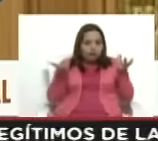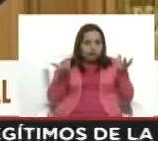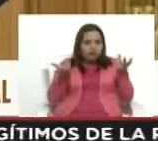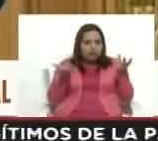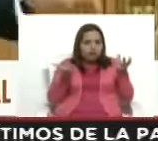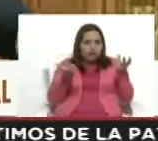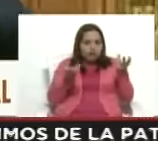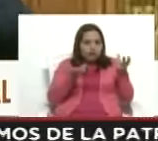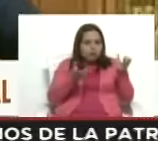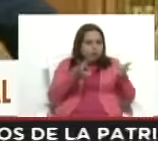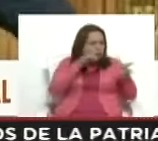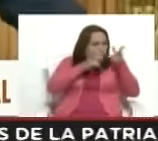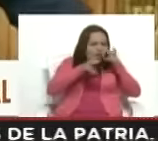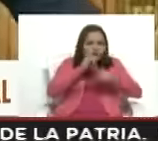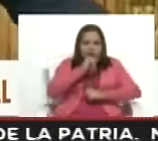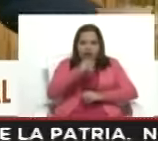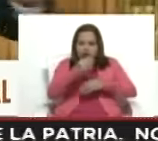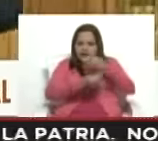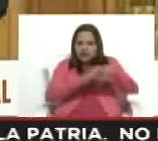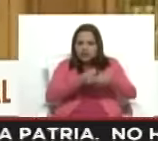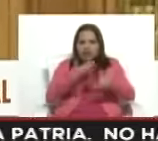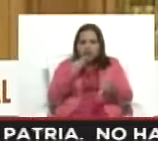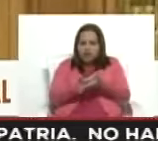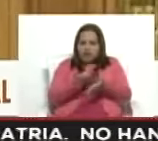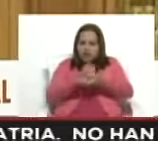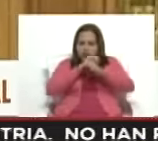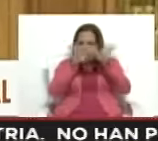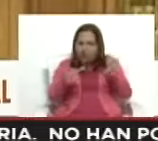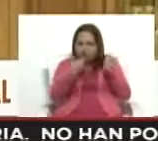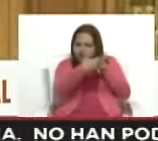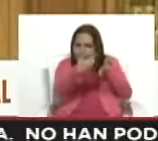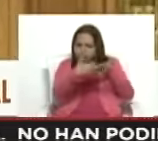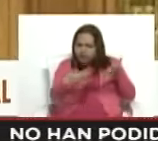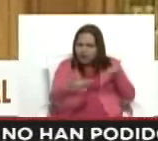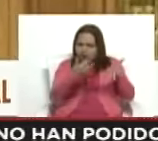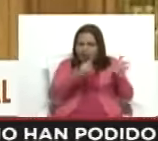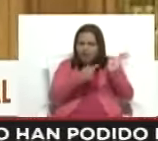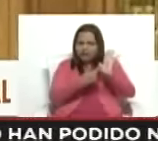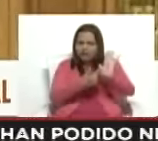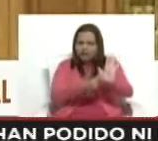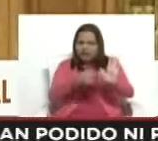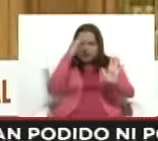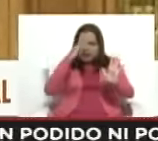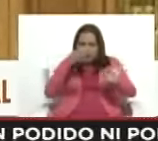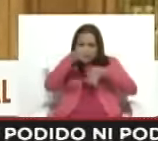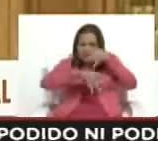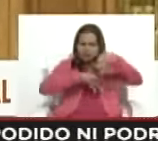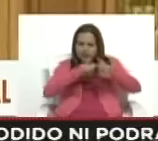¿Qué estaban haciendo? Él lo dice aquí. Lo dice aquí el sargento.